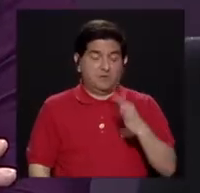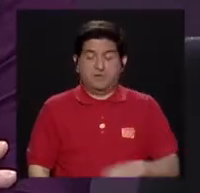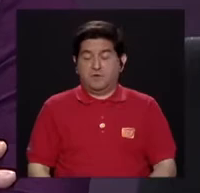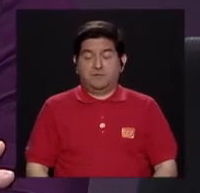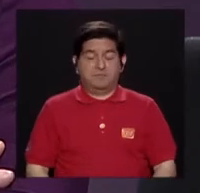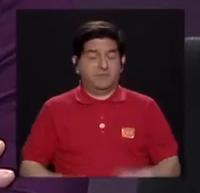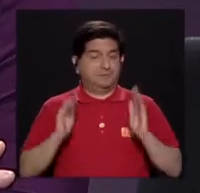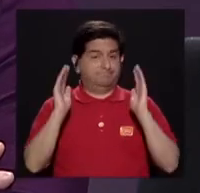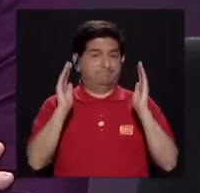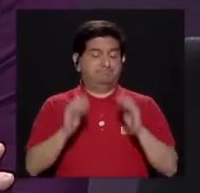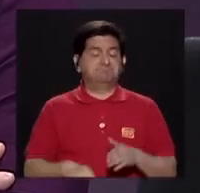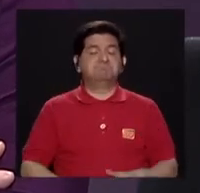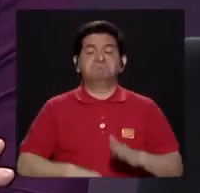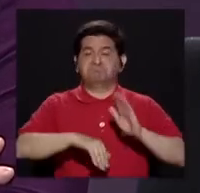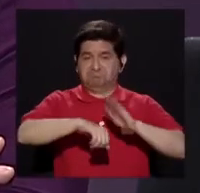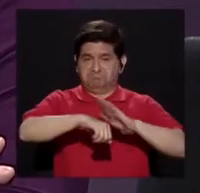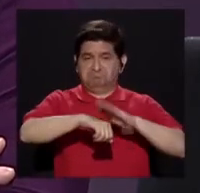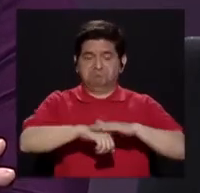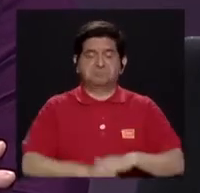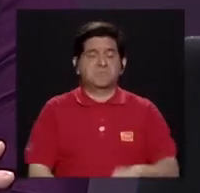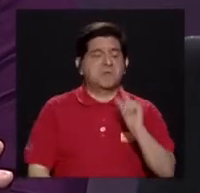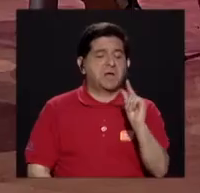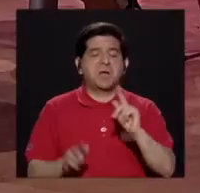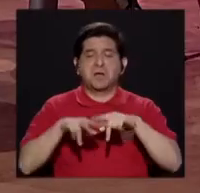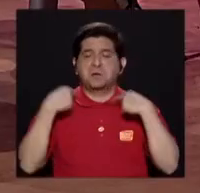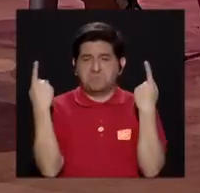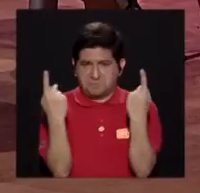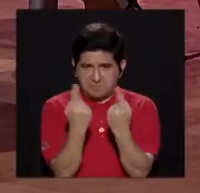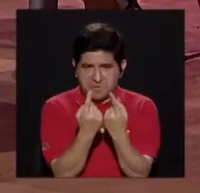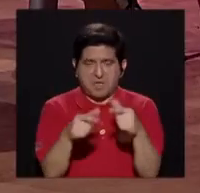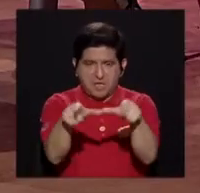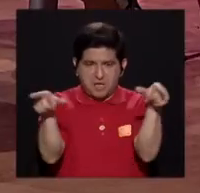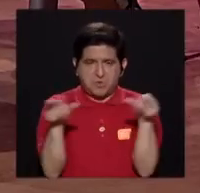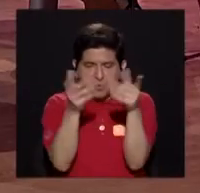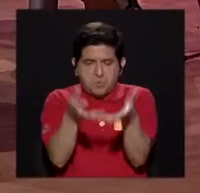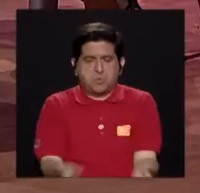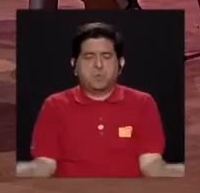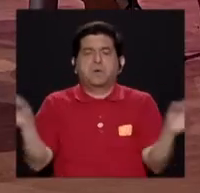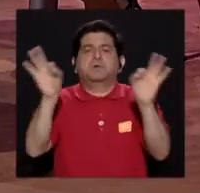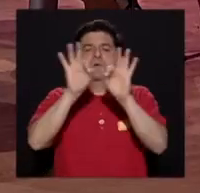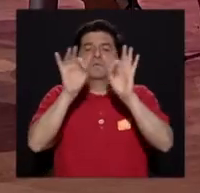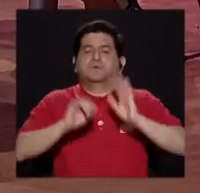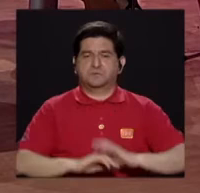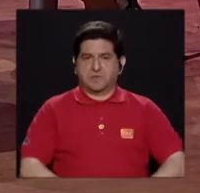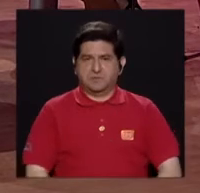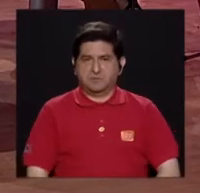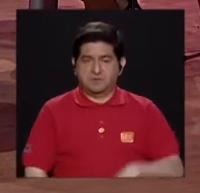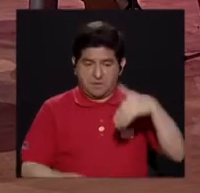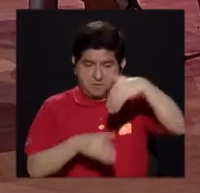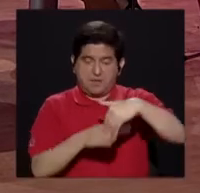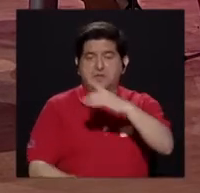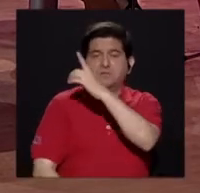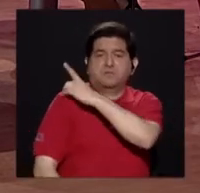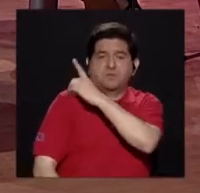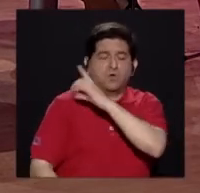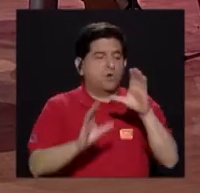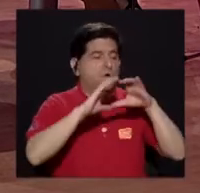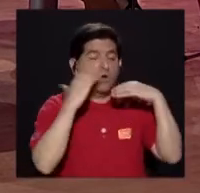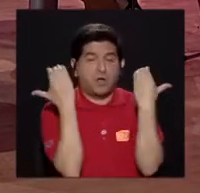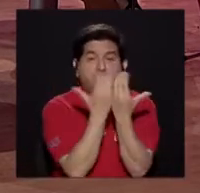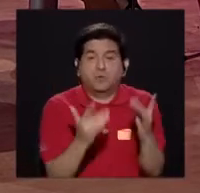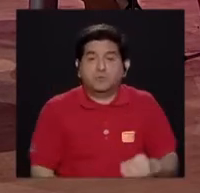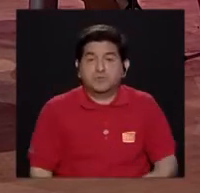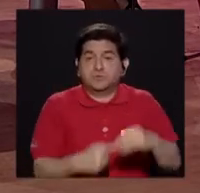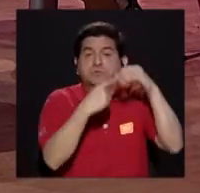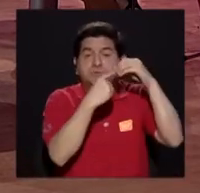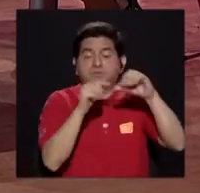que son capaces de cederle a estos pequeños partidos, ¿verdad?, puestos importantísimos en el directorio, en las comisiones más